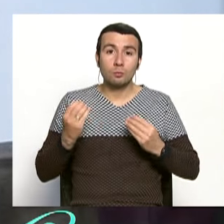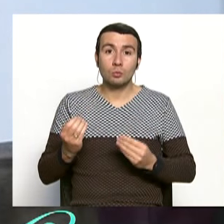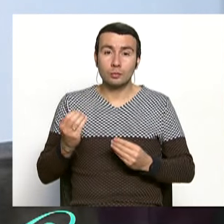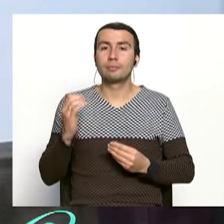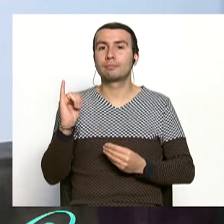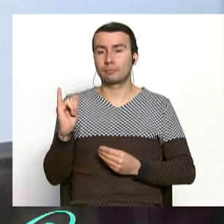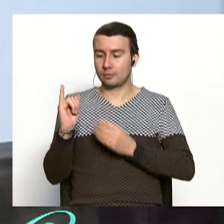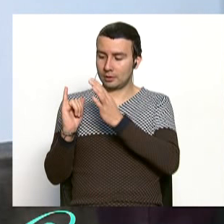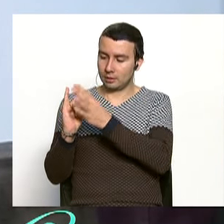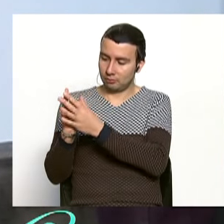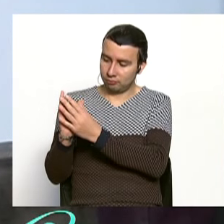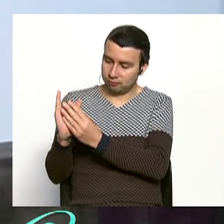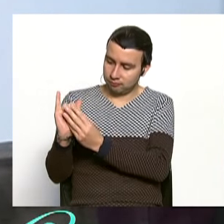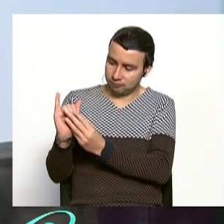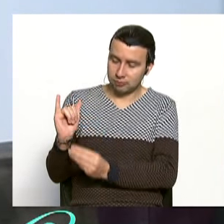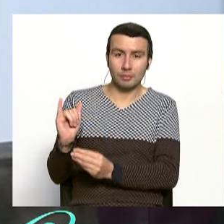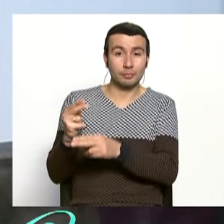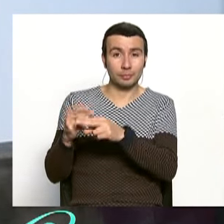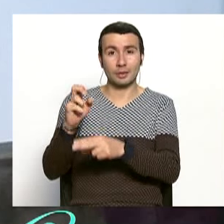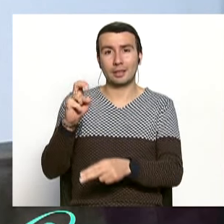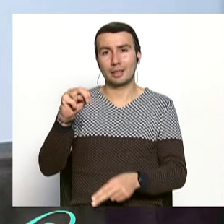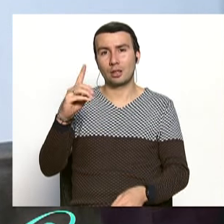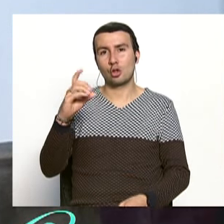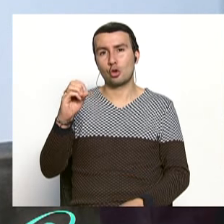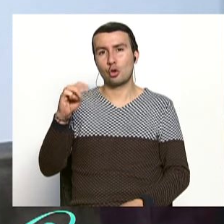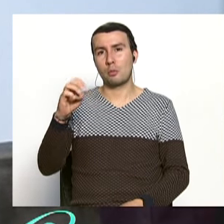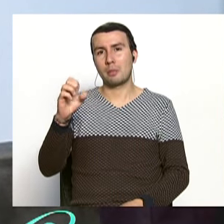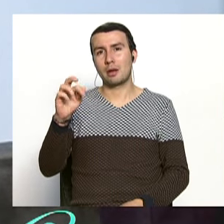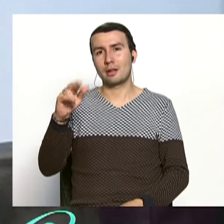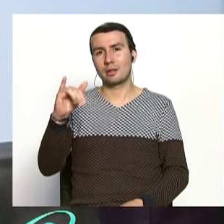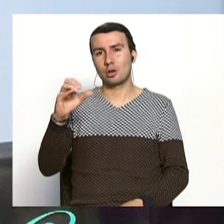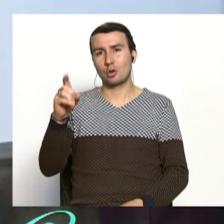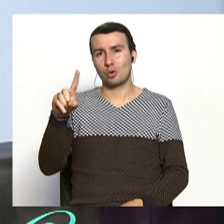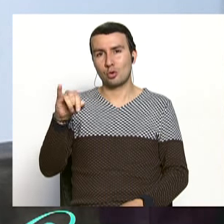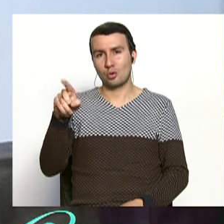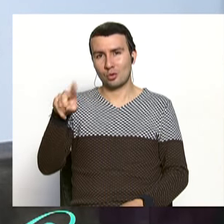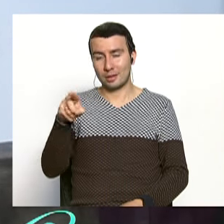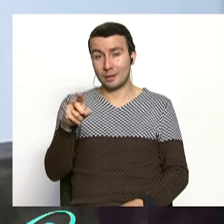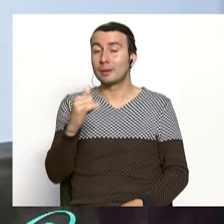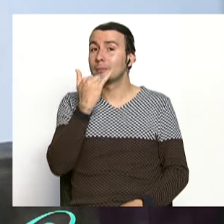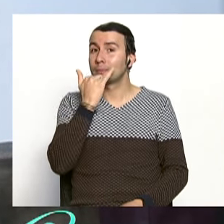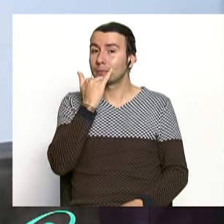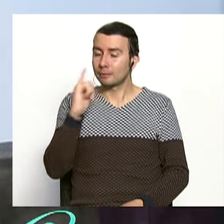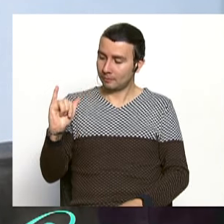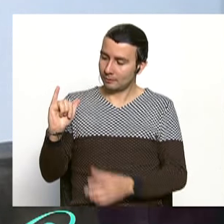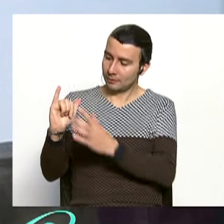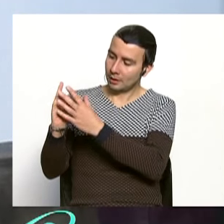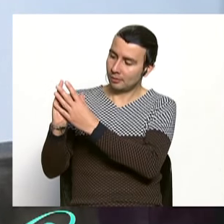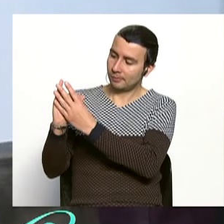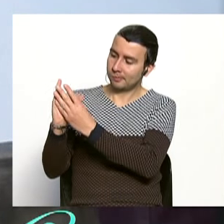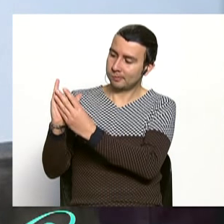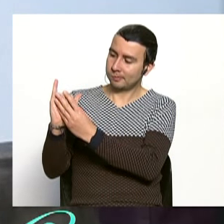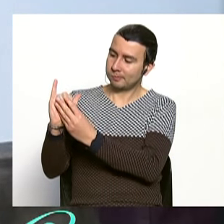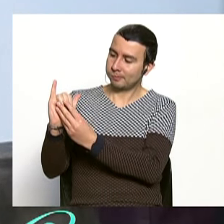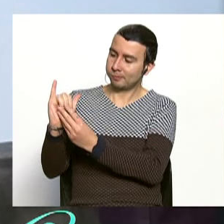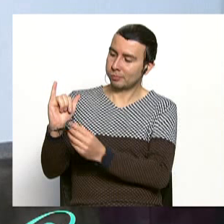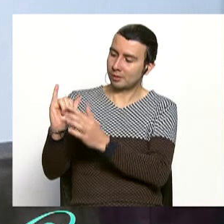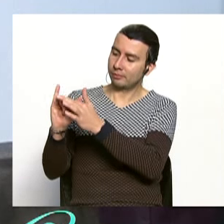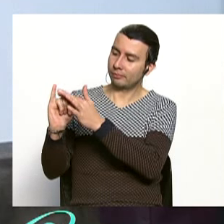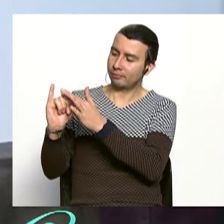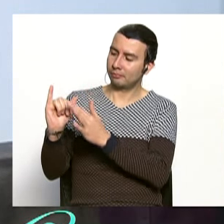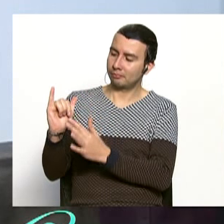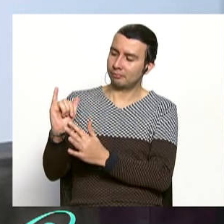la endometriosis es la presencia de un tejido que se llama endometrio que normalmente recubre